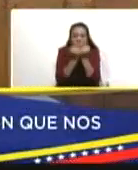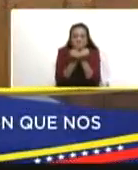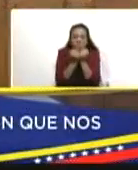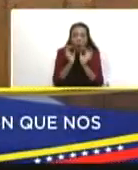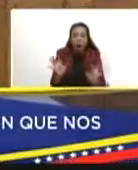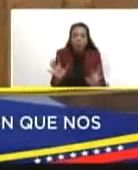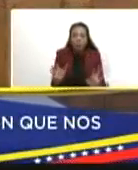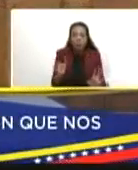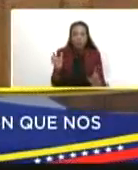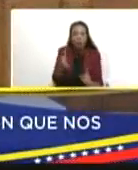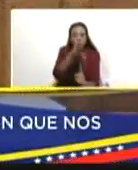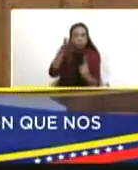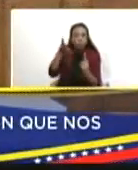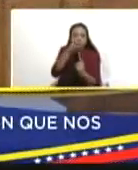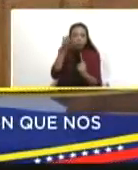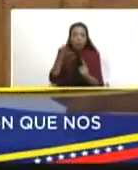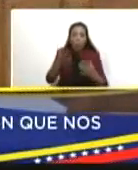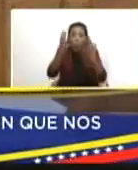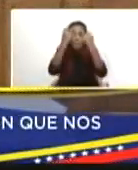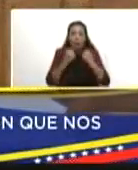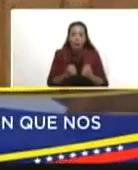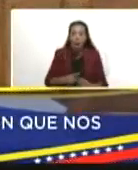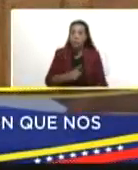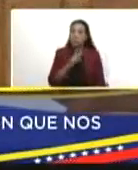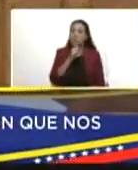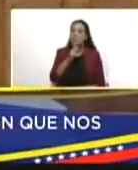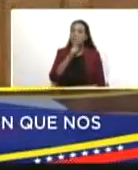extremistas y el bloqueo